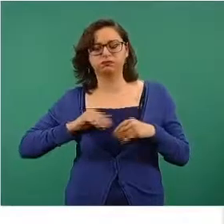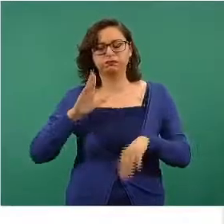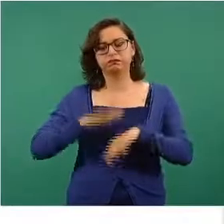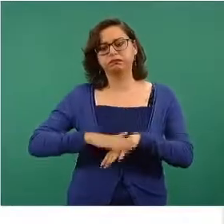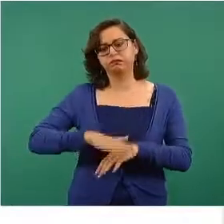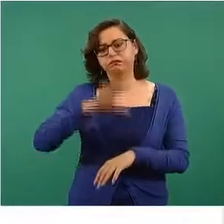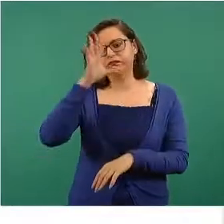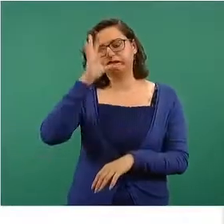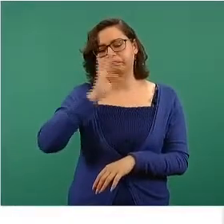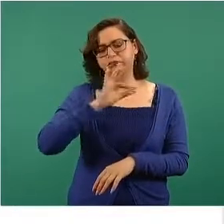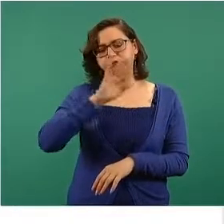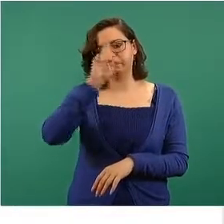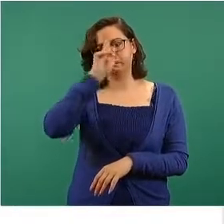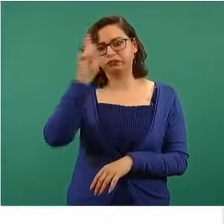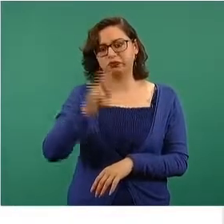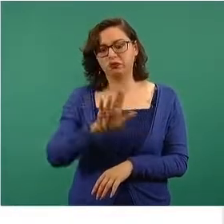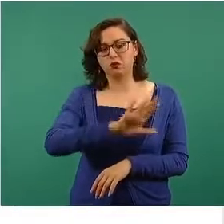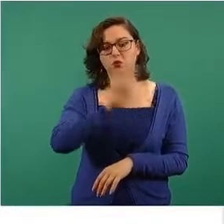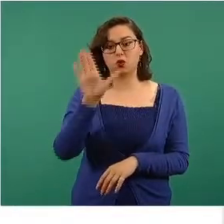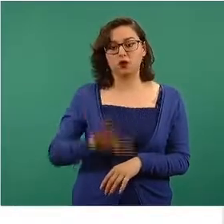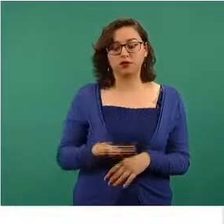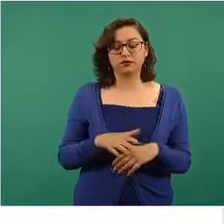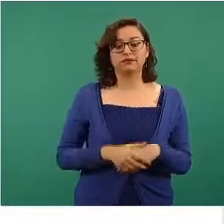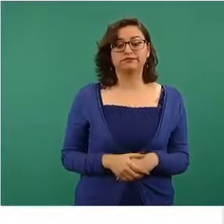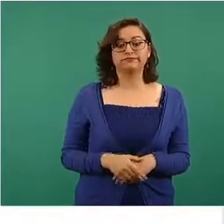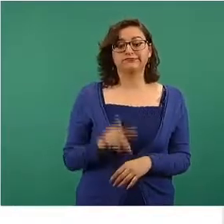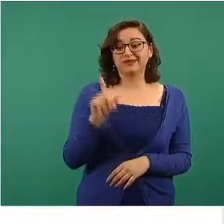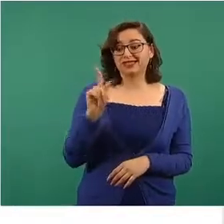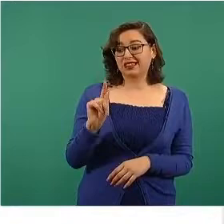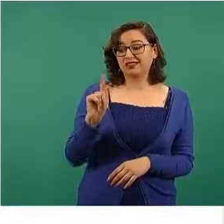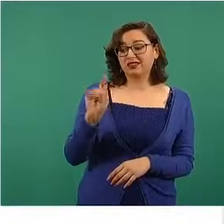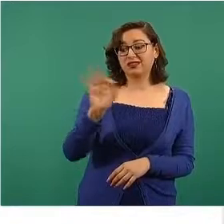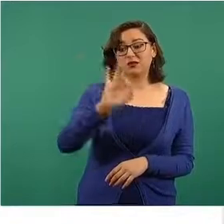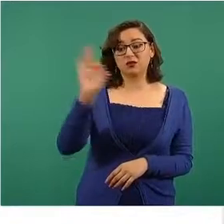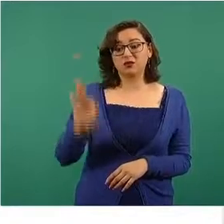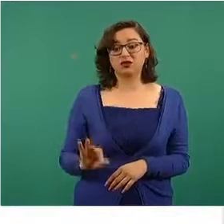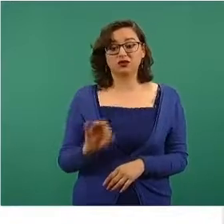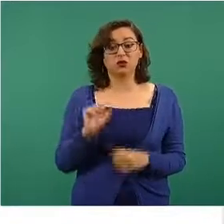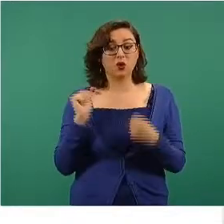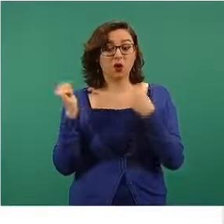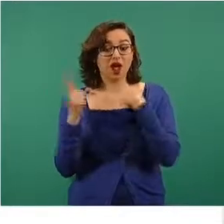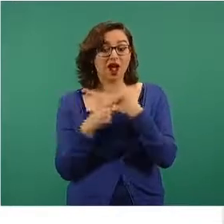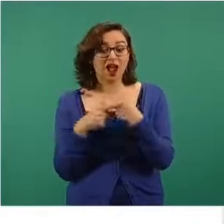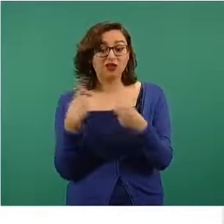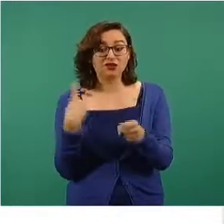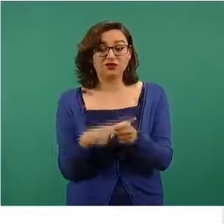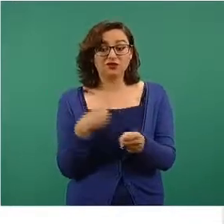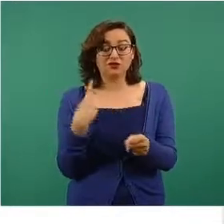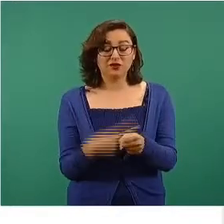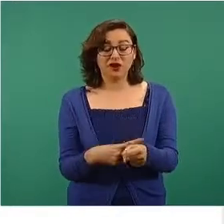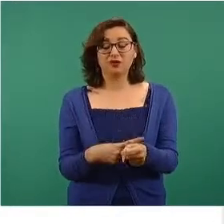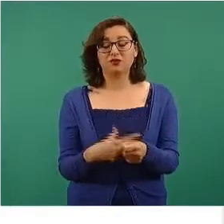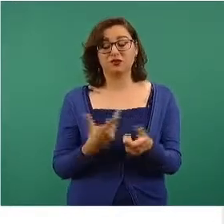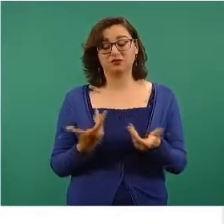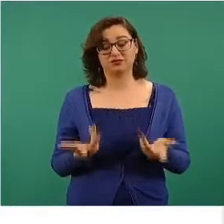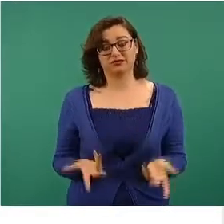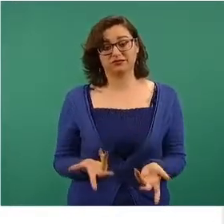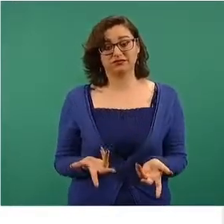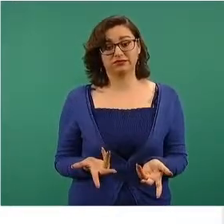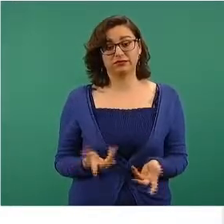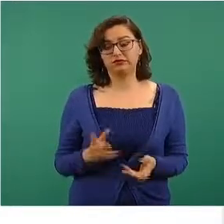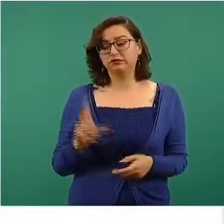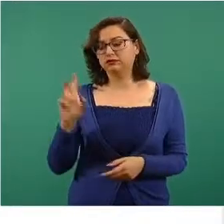confirmadas, el 70% tienen al menos una comorbilidad. Hay un 30% que no tienen